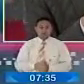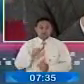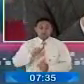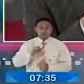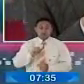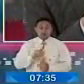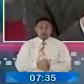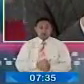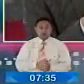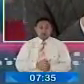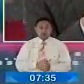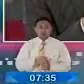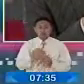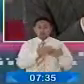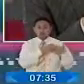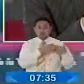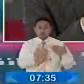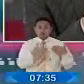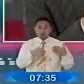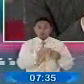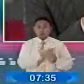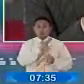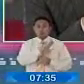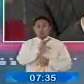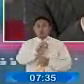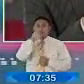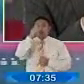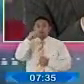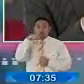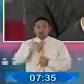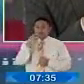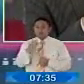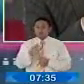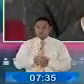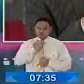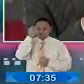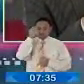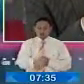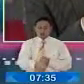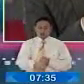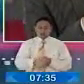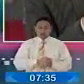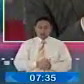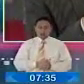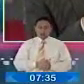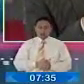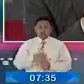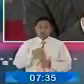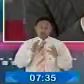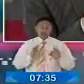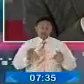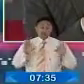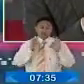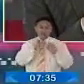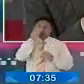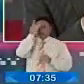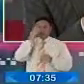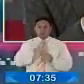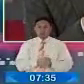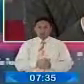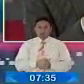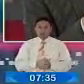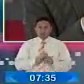primeras durante el tiempo de concesión, pero 40 millones de dólares casi de manera inmediata en dragado, que era algo importantísimo, porque usted dragó